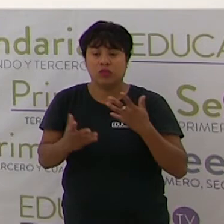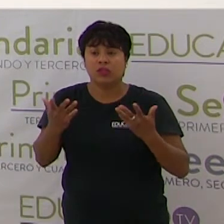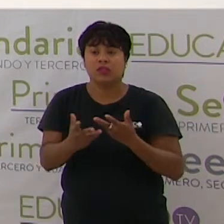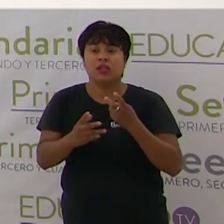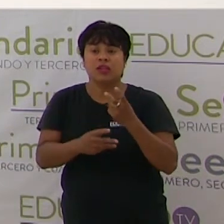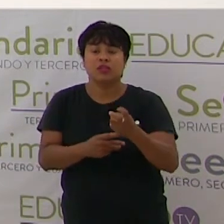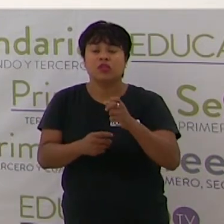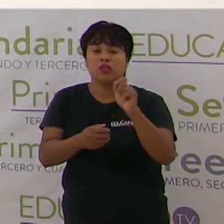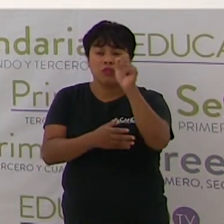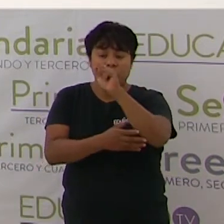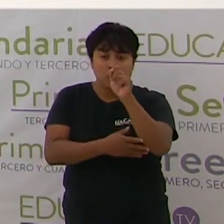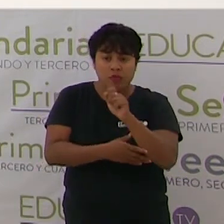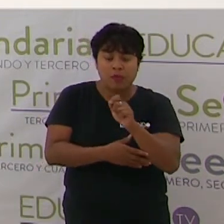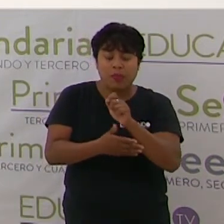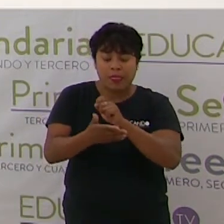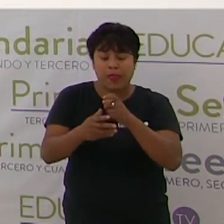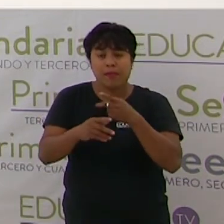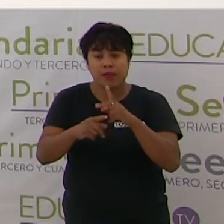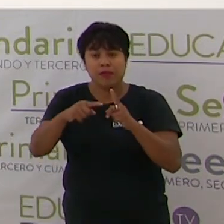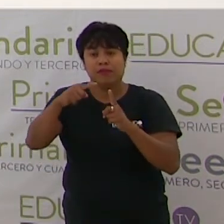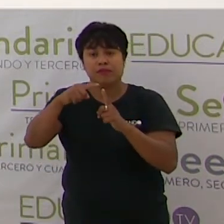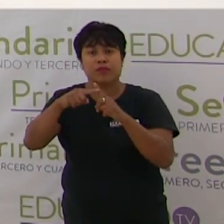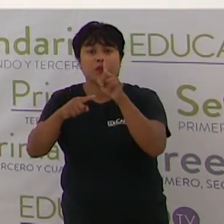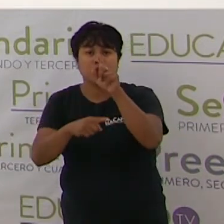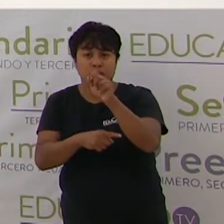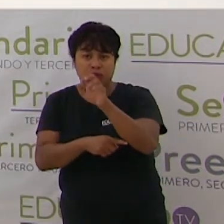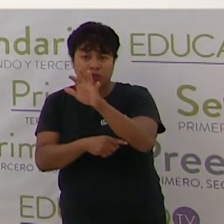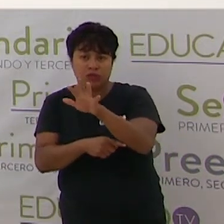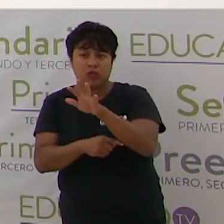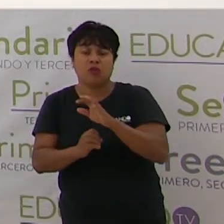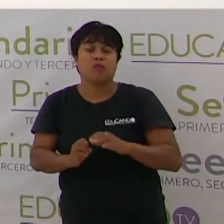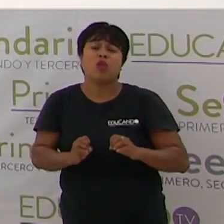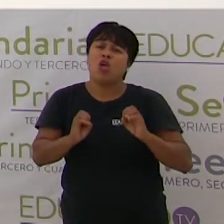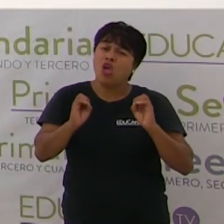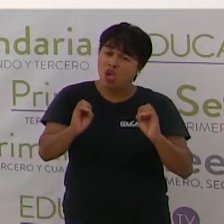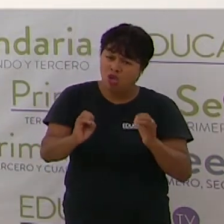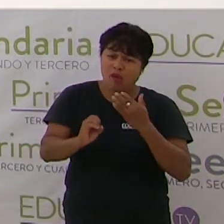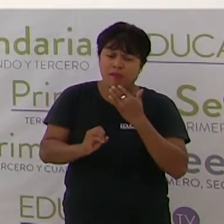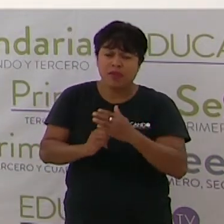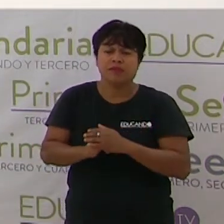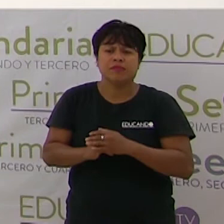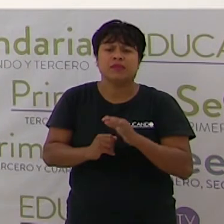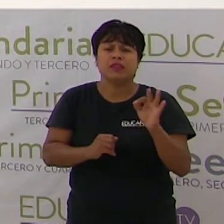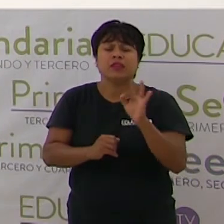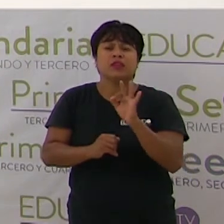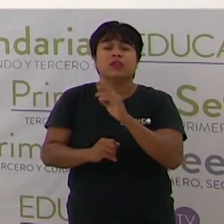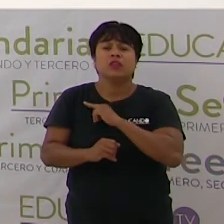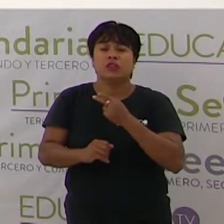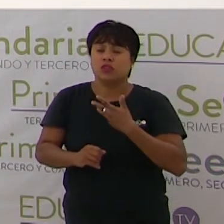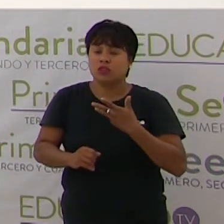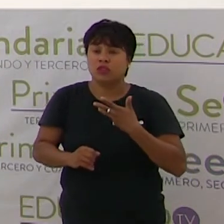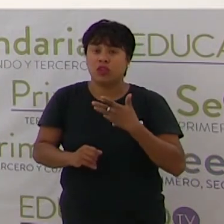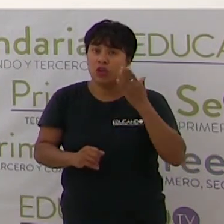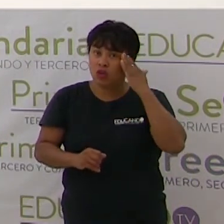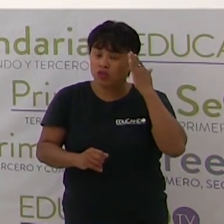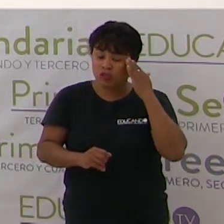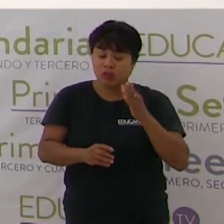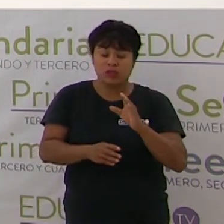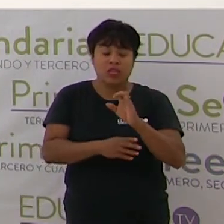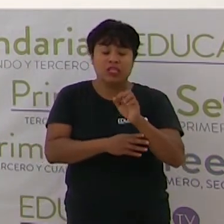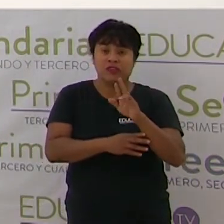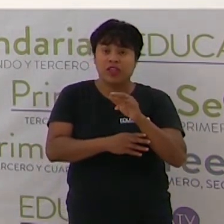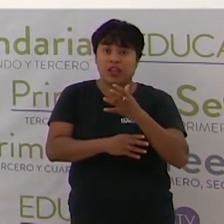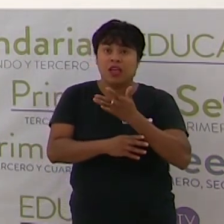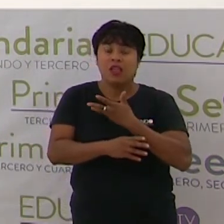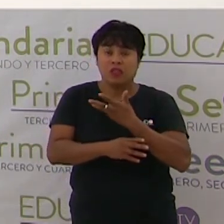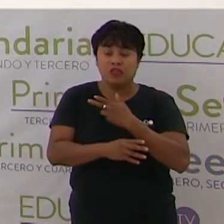aplicar esta fórmula, pero lo dividimos entre 1.5 y nos sale. O bien, si queremos calcular el diámetro de la esfera y si conocemos su radio,